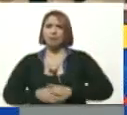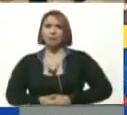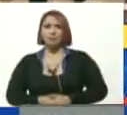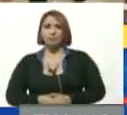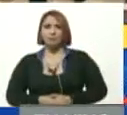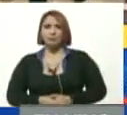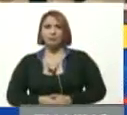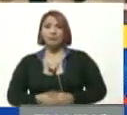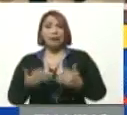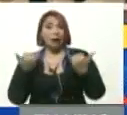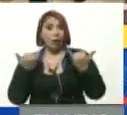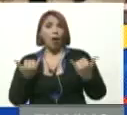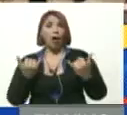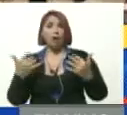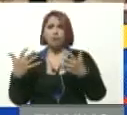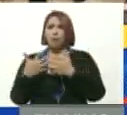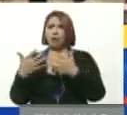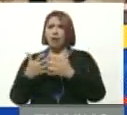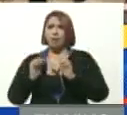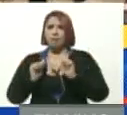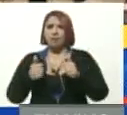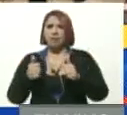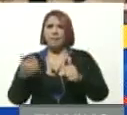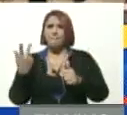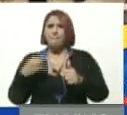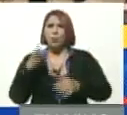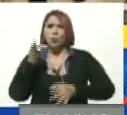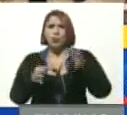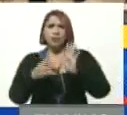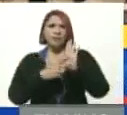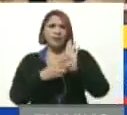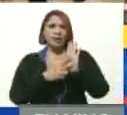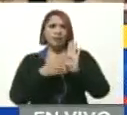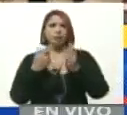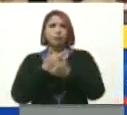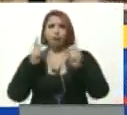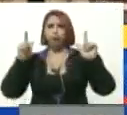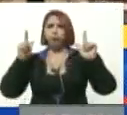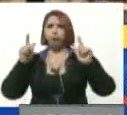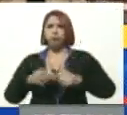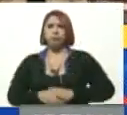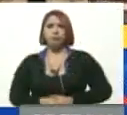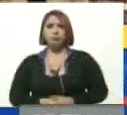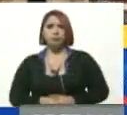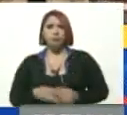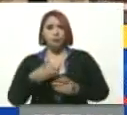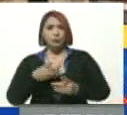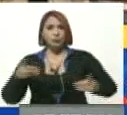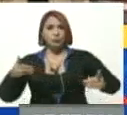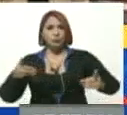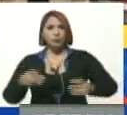digo, ahora es que la batalla empieza, por la justicia, por la verdad, por la libertad, por la dignidad.